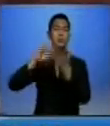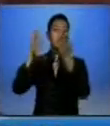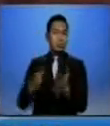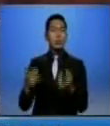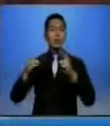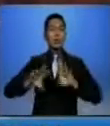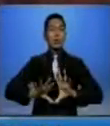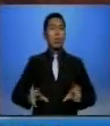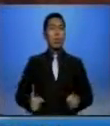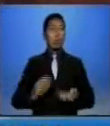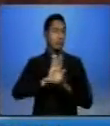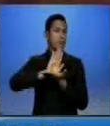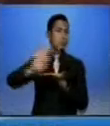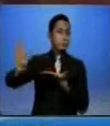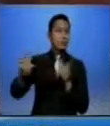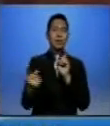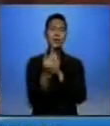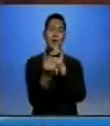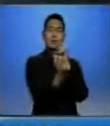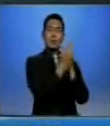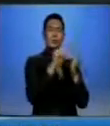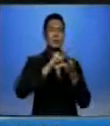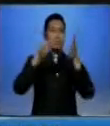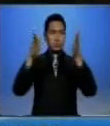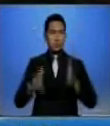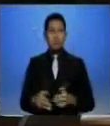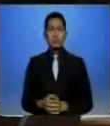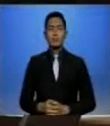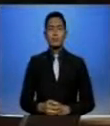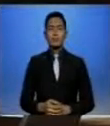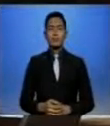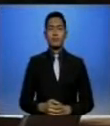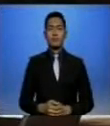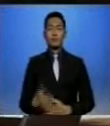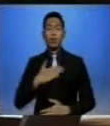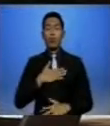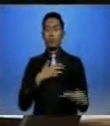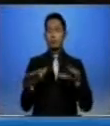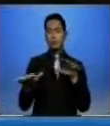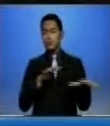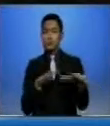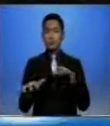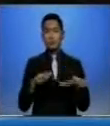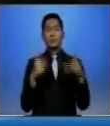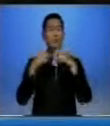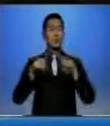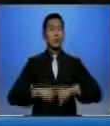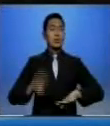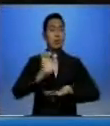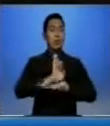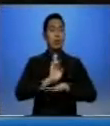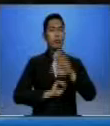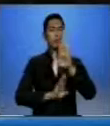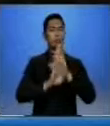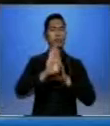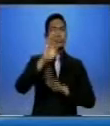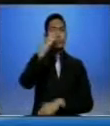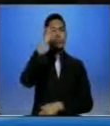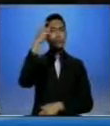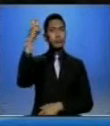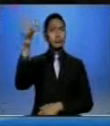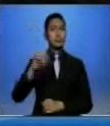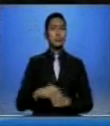anticorrupción a través del acercamiento a la gente. Y uniendo millones de acciones para construir el país que soñamos, en una